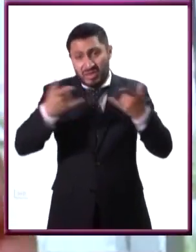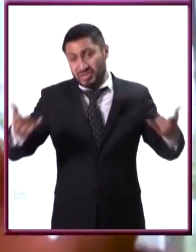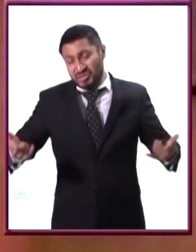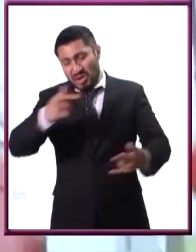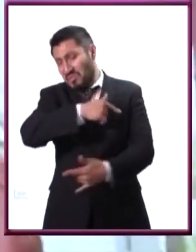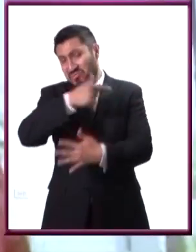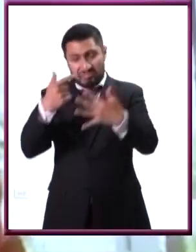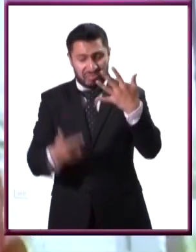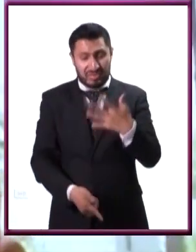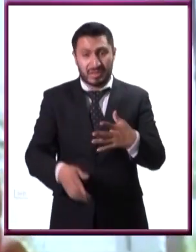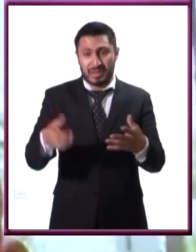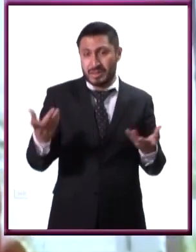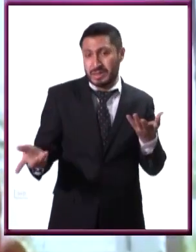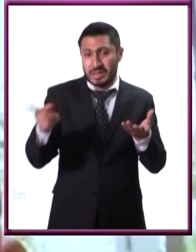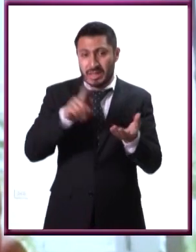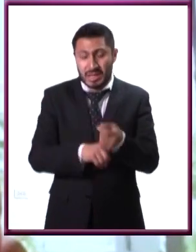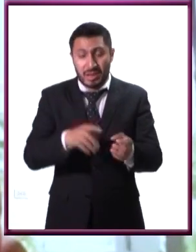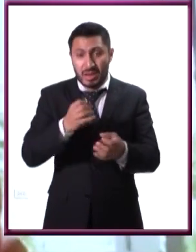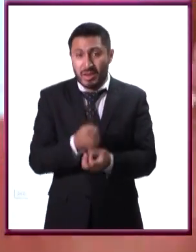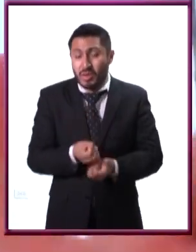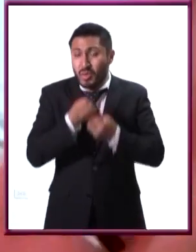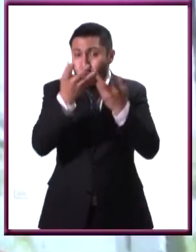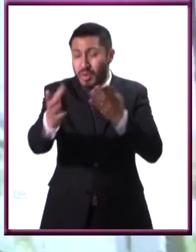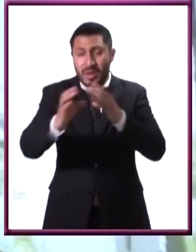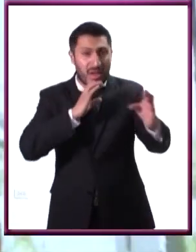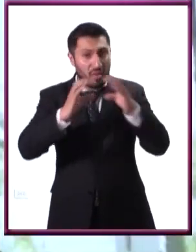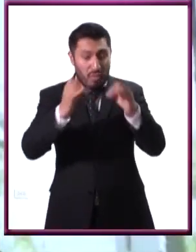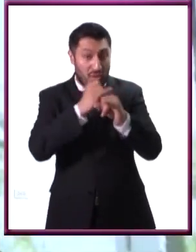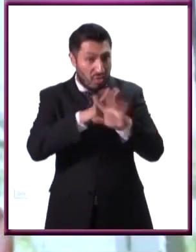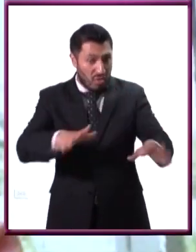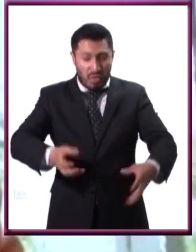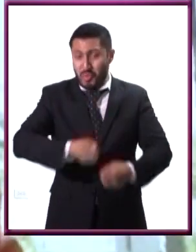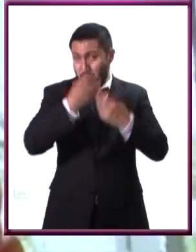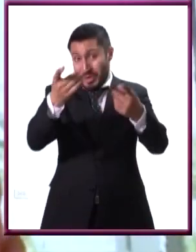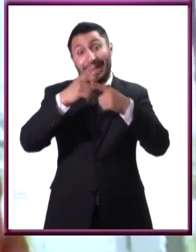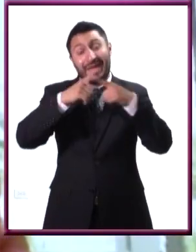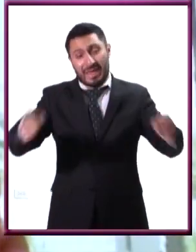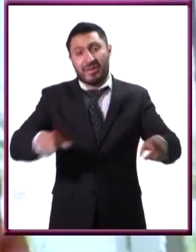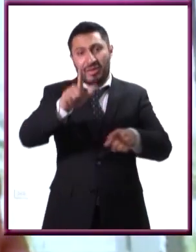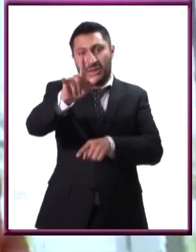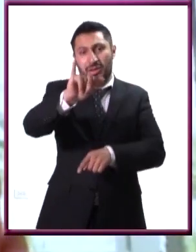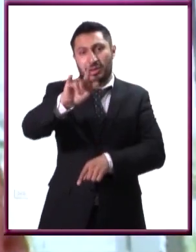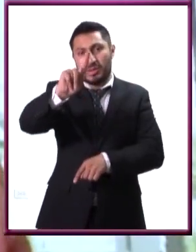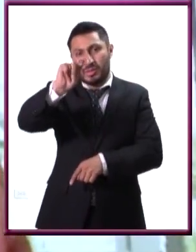la historia, en general todo lo que tenga que ver con transmitir comunicación, información,